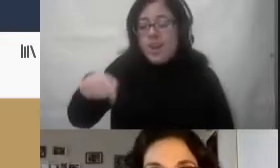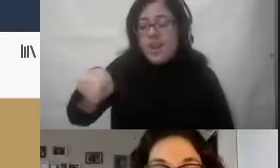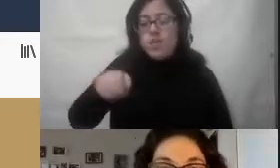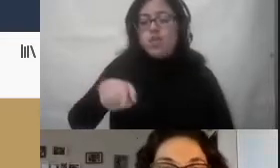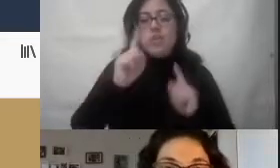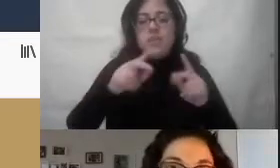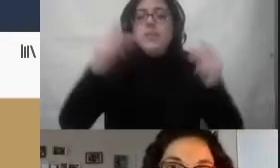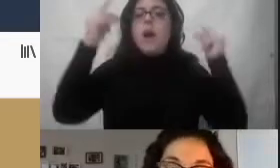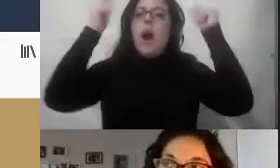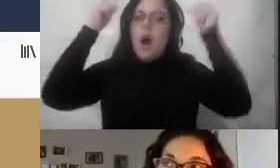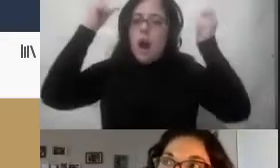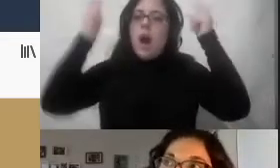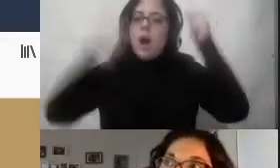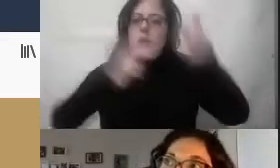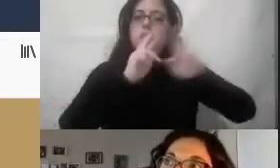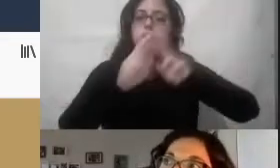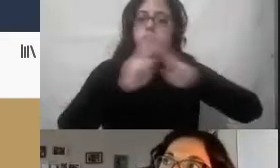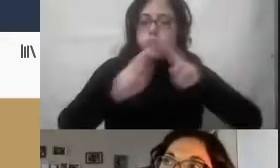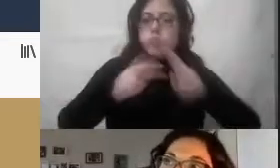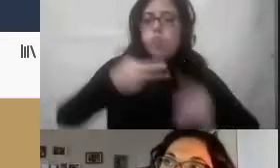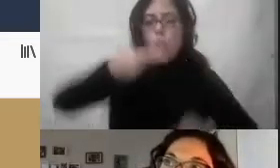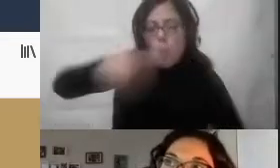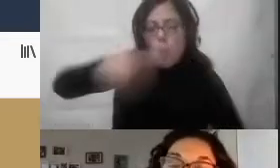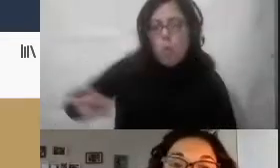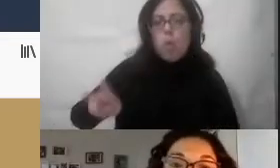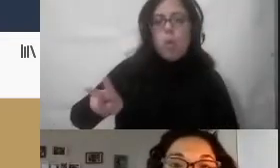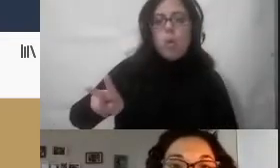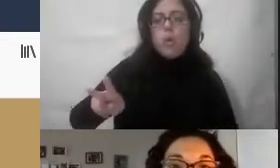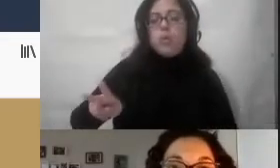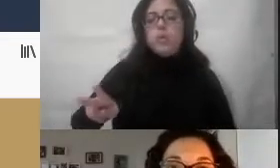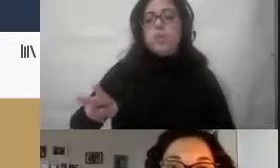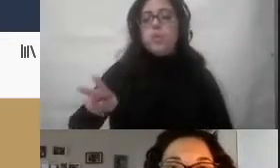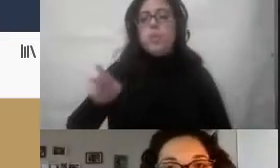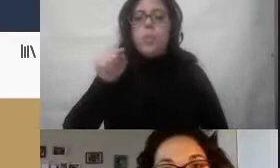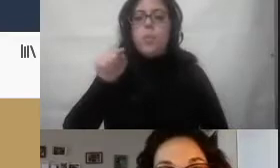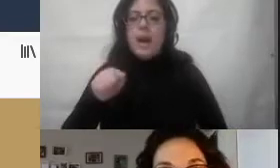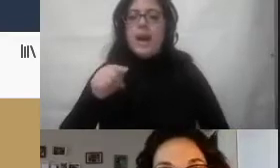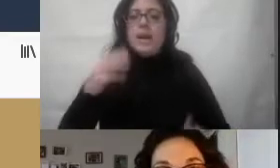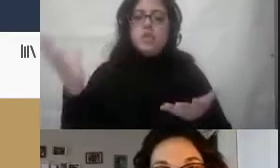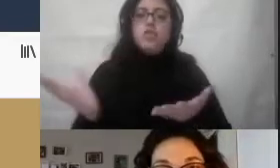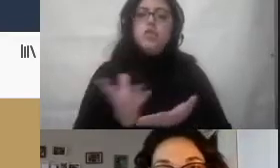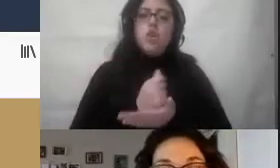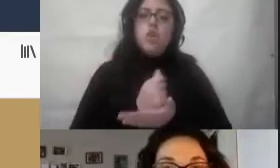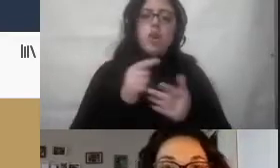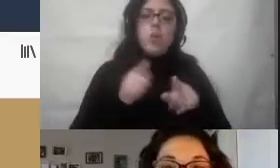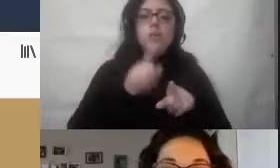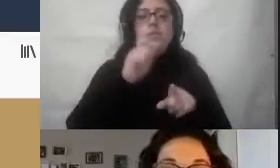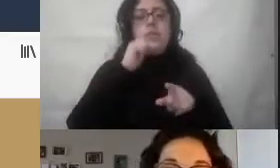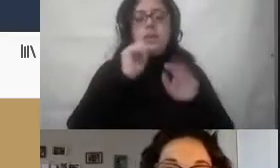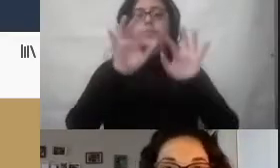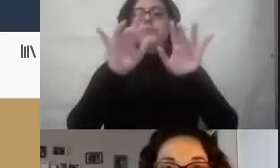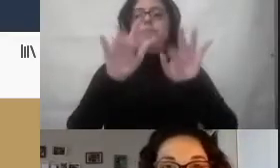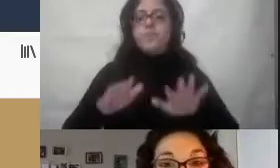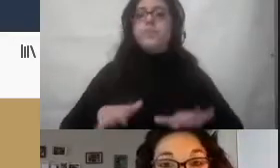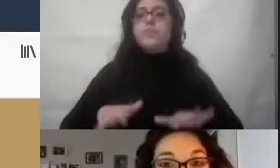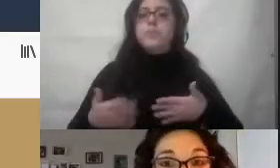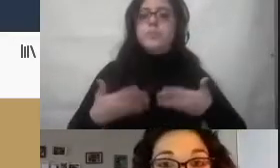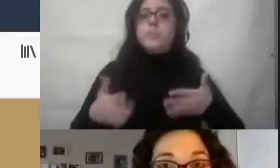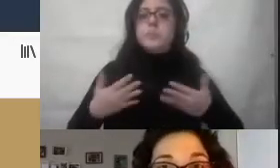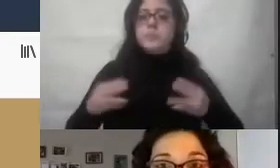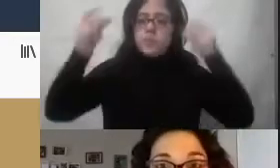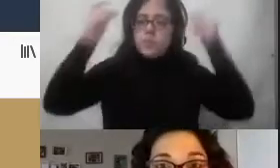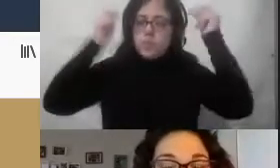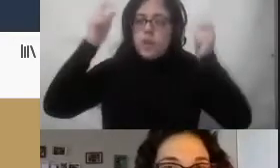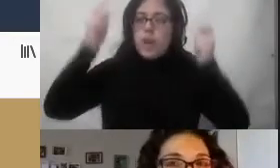respuestas, ¿verdad?, a estos problemas. Pero para eso tenemos que lograr una redacción de este propósito que motive, que genere esta idea de que